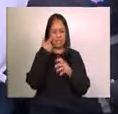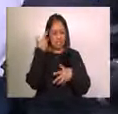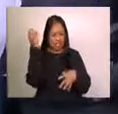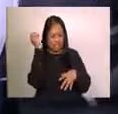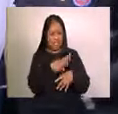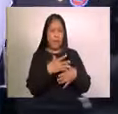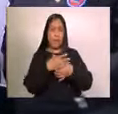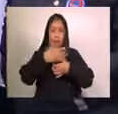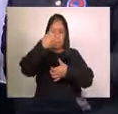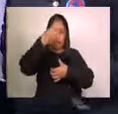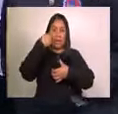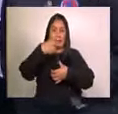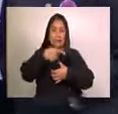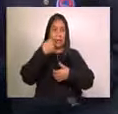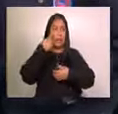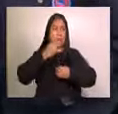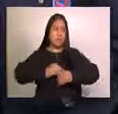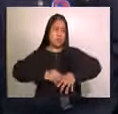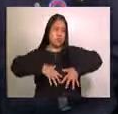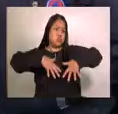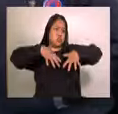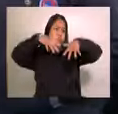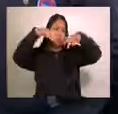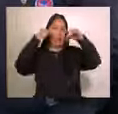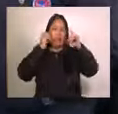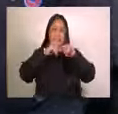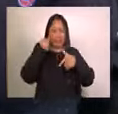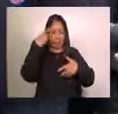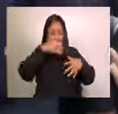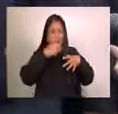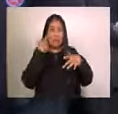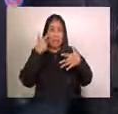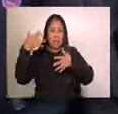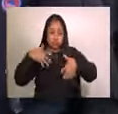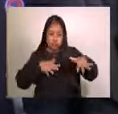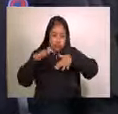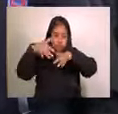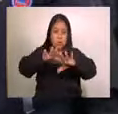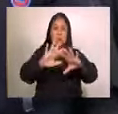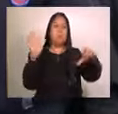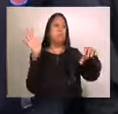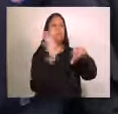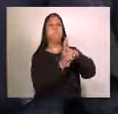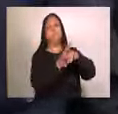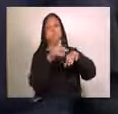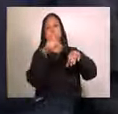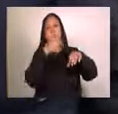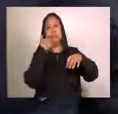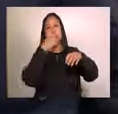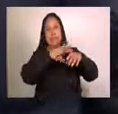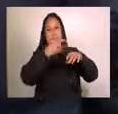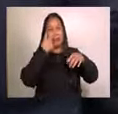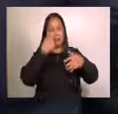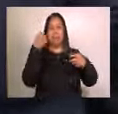en la infraestructura. En el río Las Vacas, el fin de semana llegaron 36.000 toneladas de